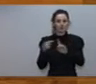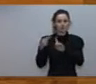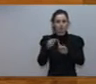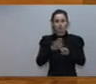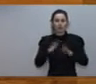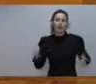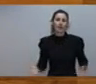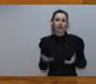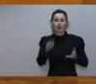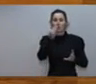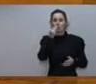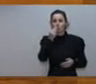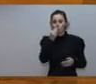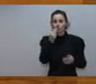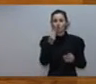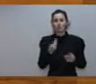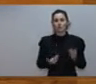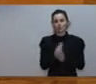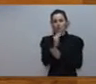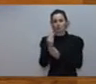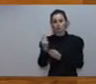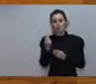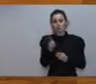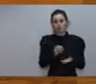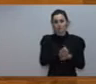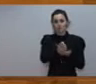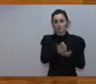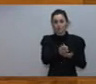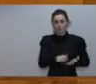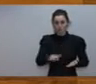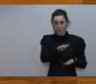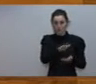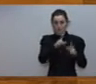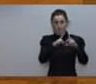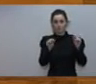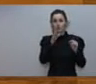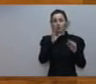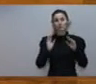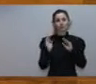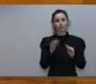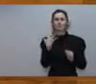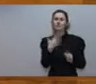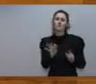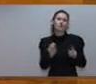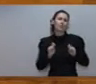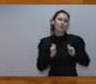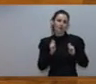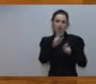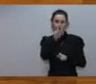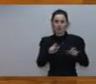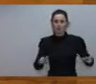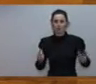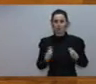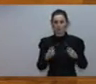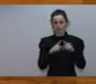del consumo de productos y servicios locales asturianos por sus importantes ventajas para la población.